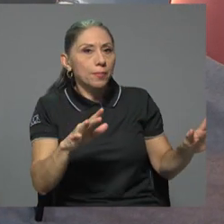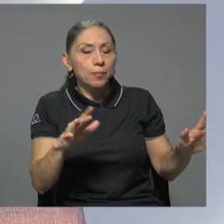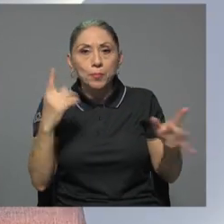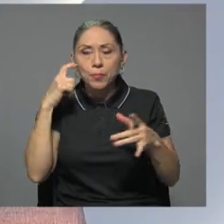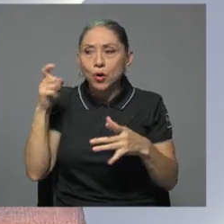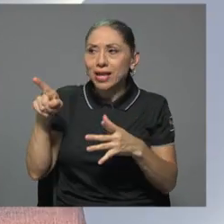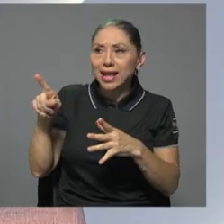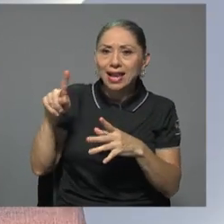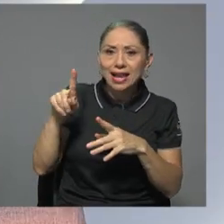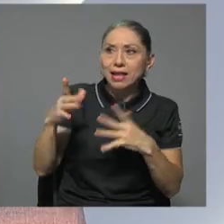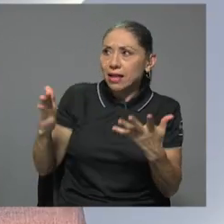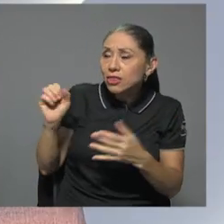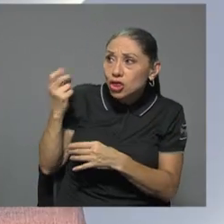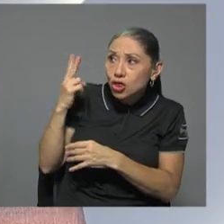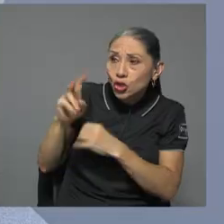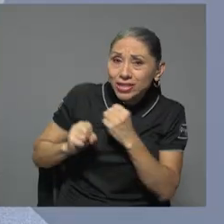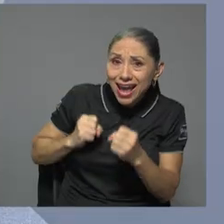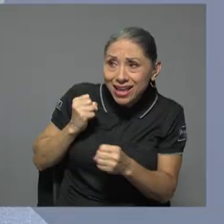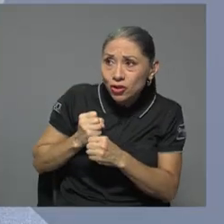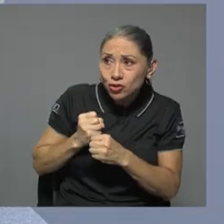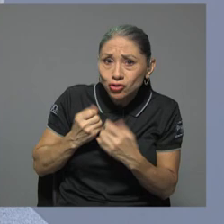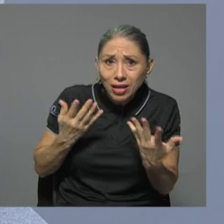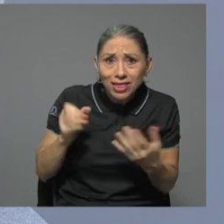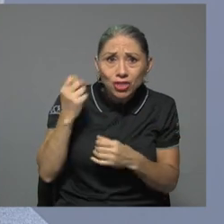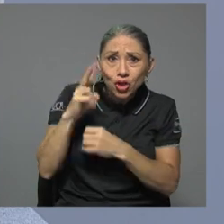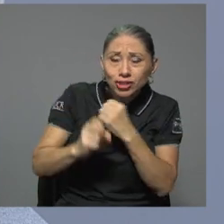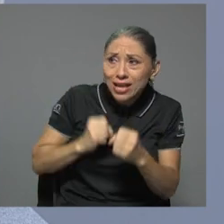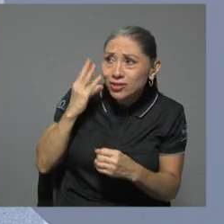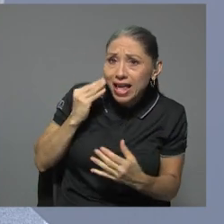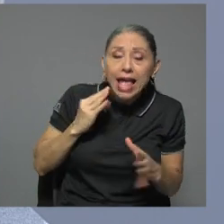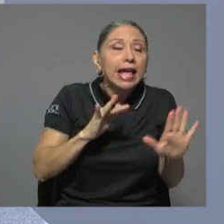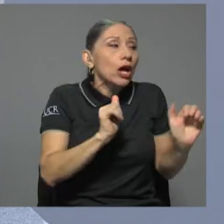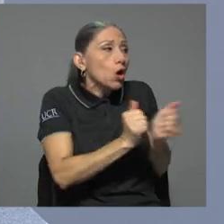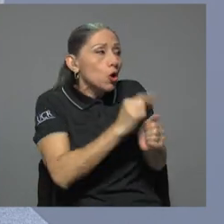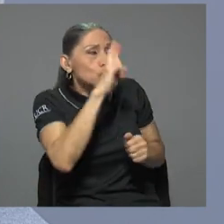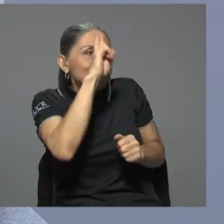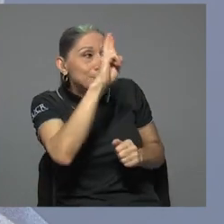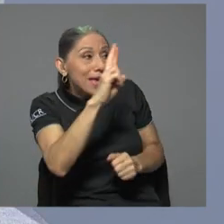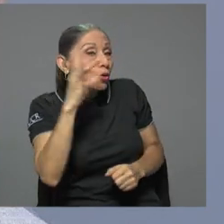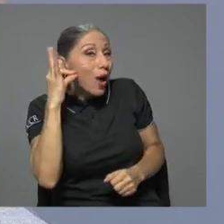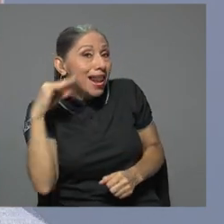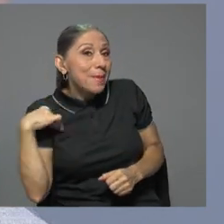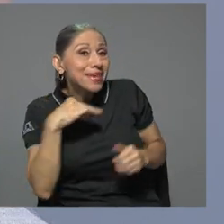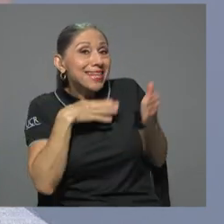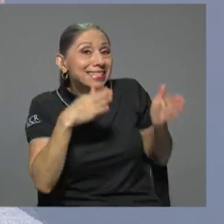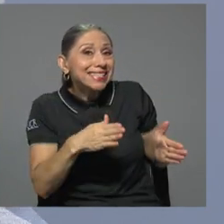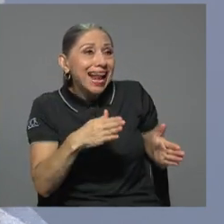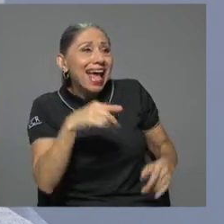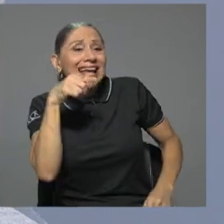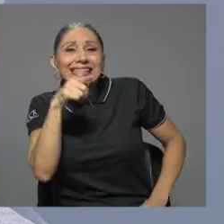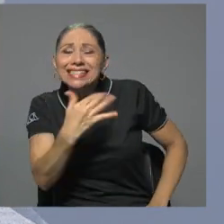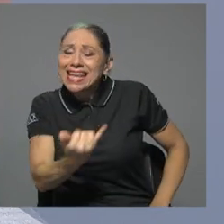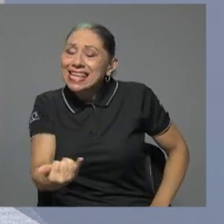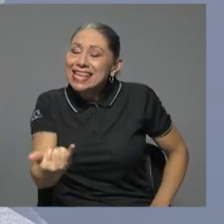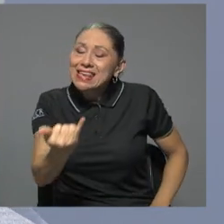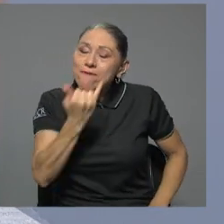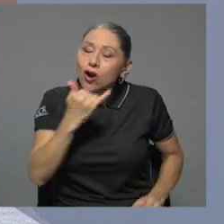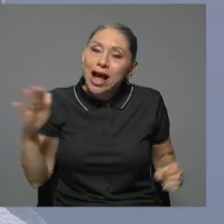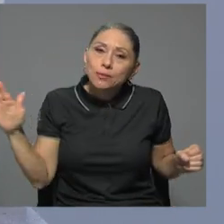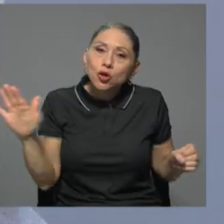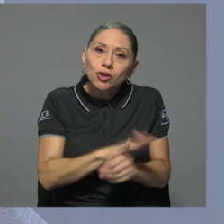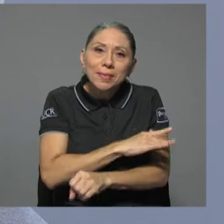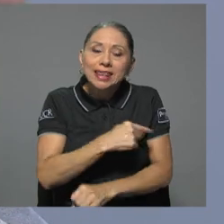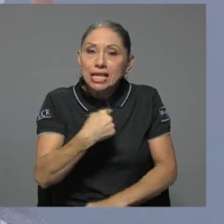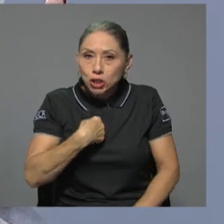con 12 años con 12 años de una todo respecto a la ministra si se equivoca absolutamente y me